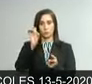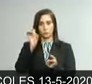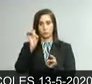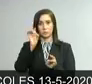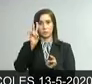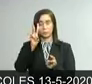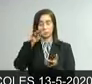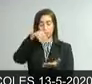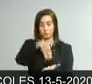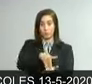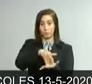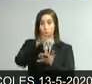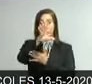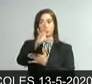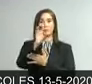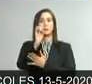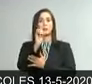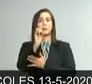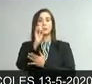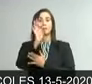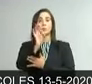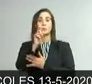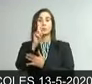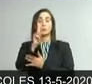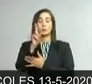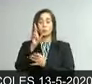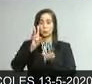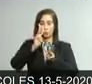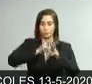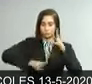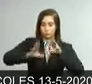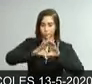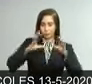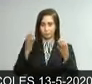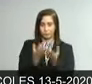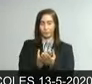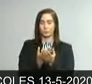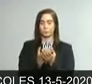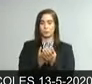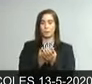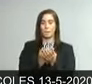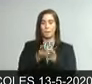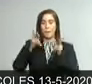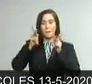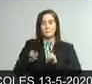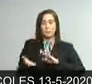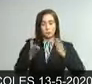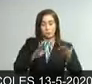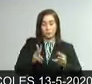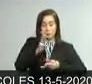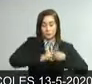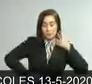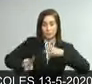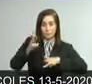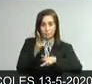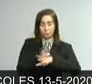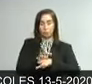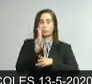.591 casos a nivel global. El número de defunciones globales